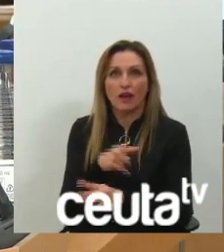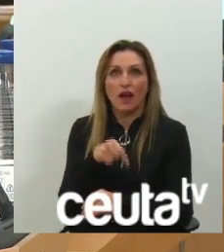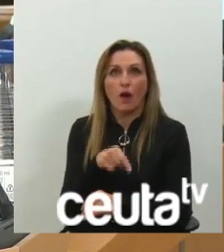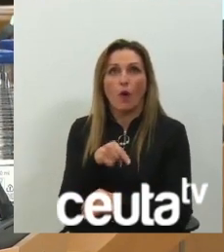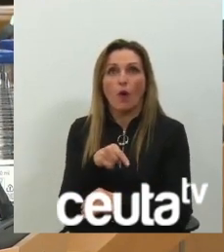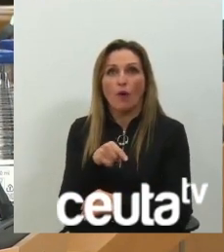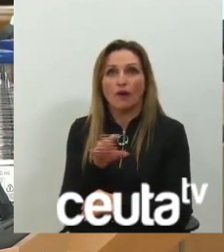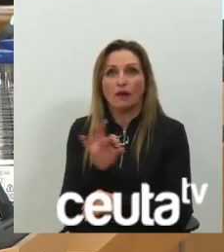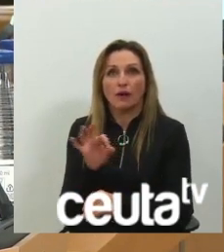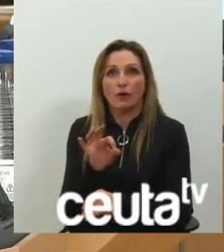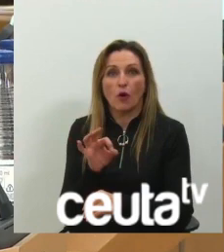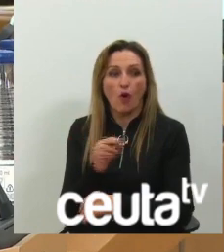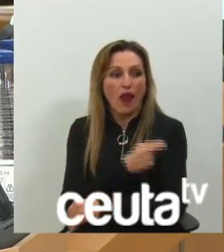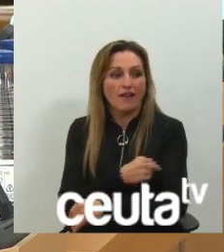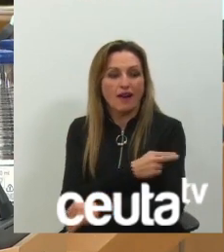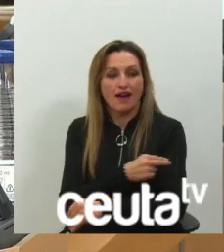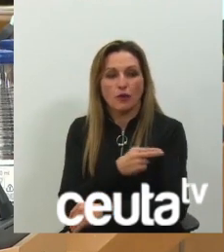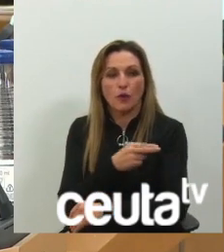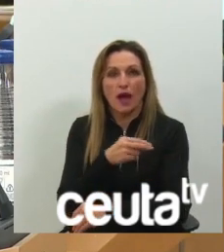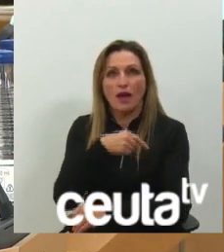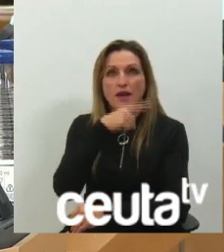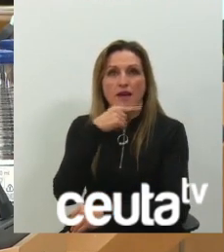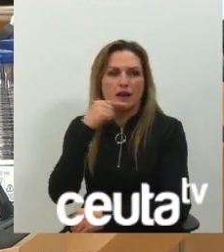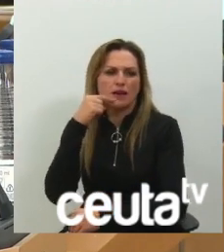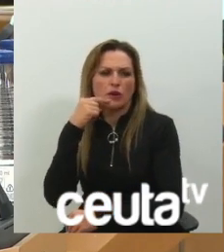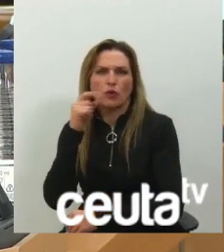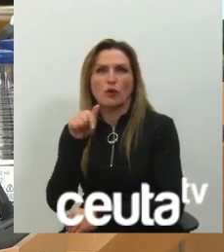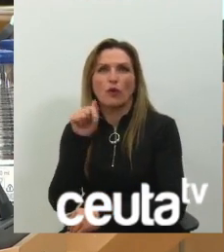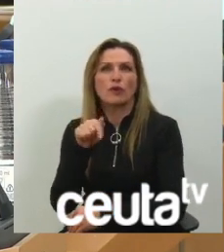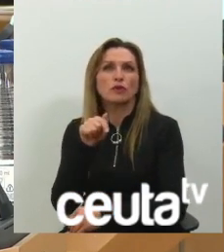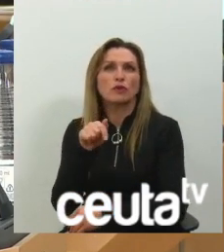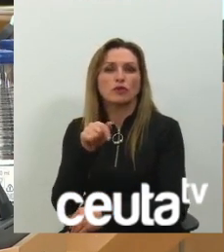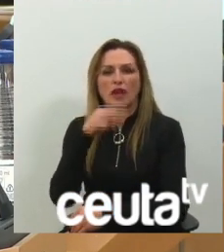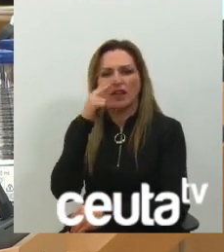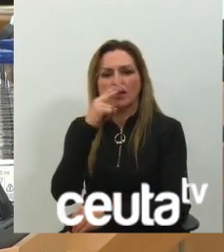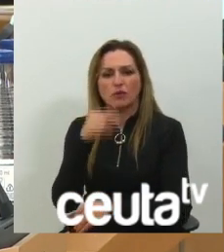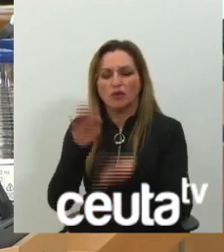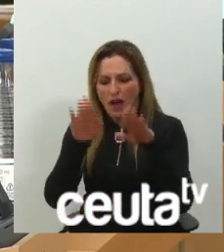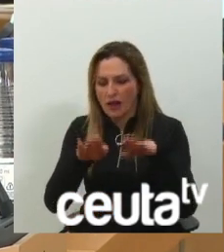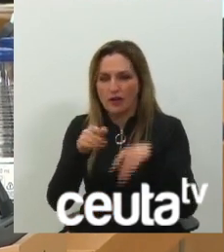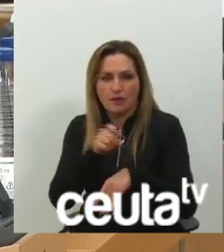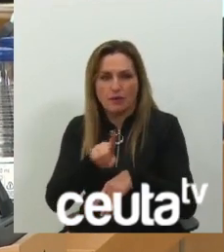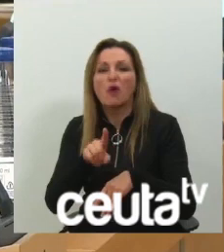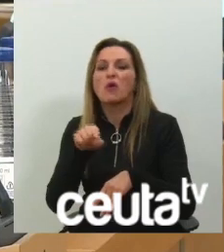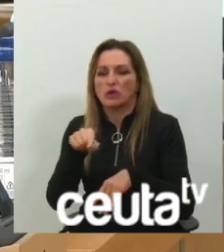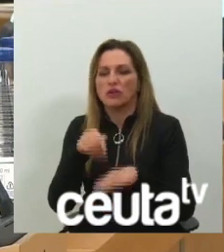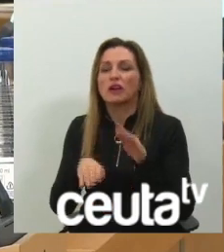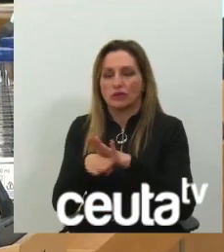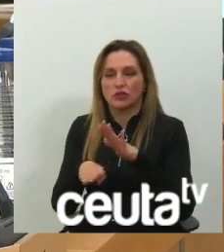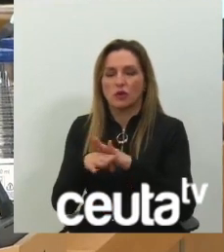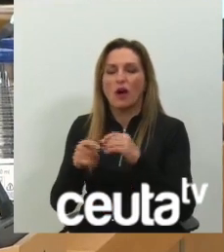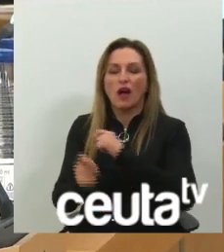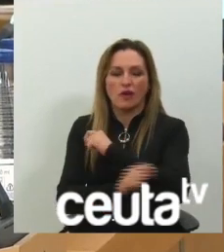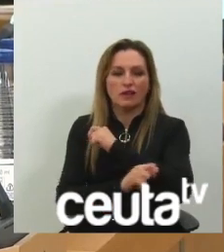que salió la vacuna rusa para tergiversar lo y hacer como que adoramos a putin bueno usted sigue siga siga con esa estrategia